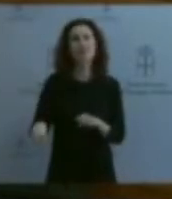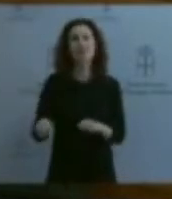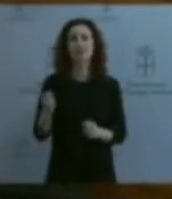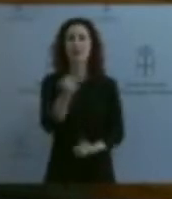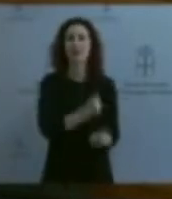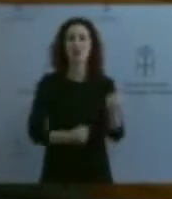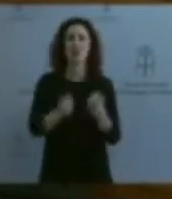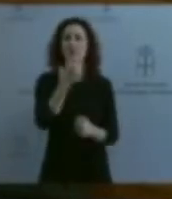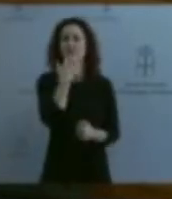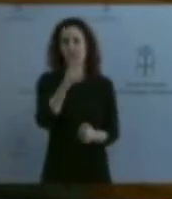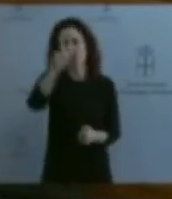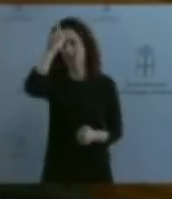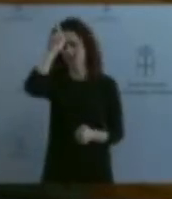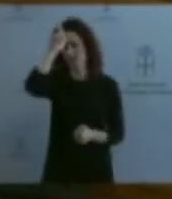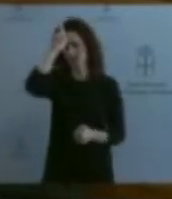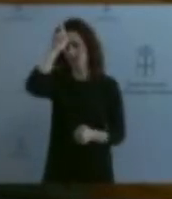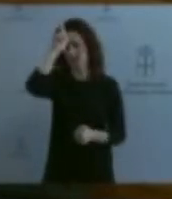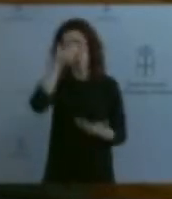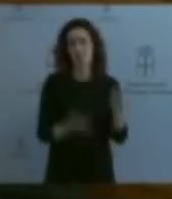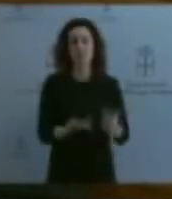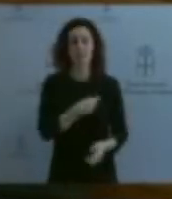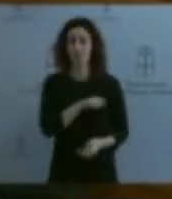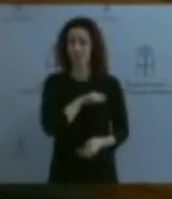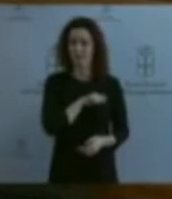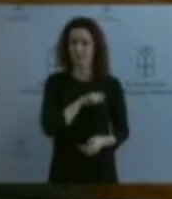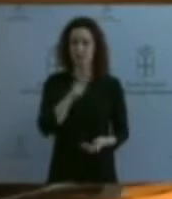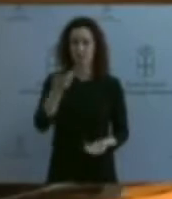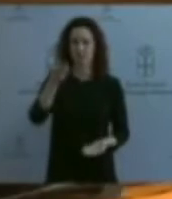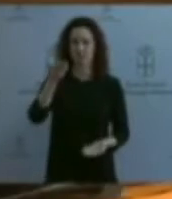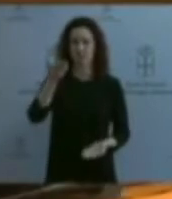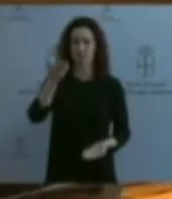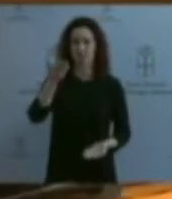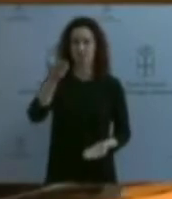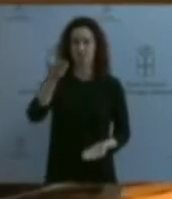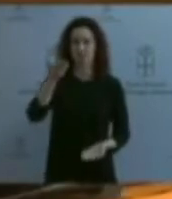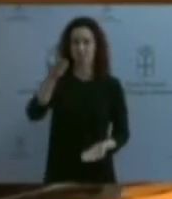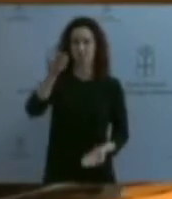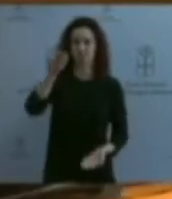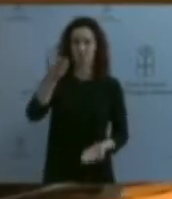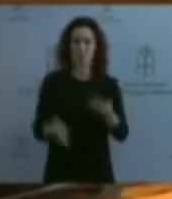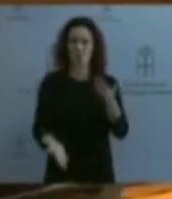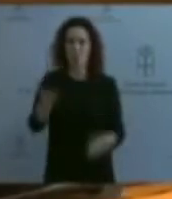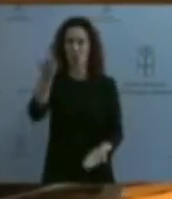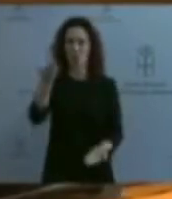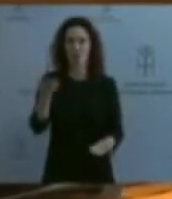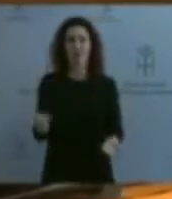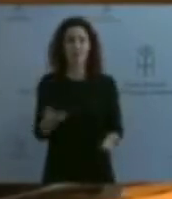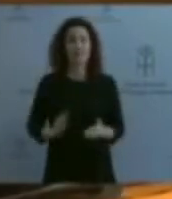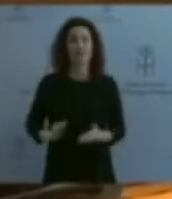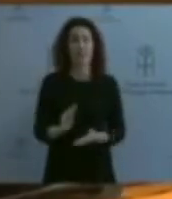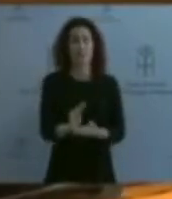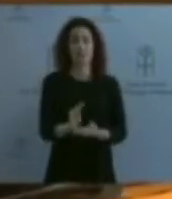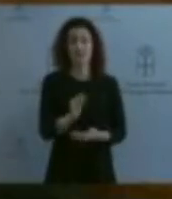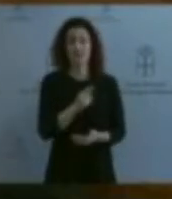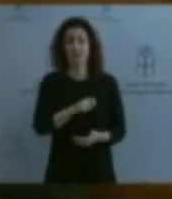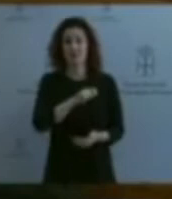España. Es decir, si hay un sistema que permite dar ayudas de Estado sin ningún tipo de problema, Alemania va